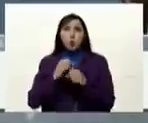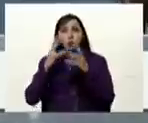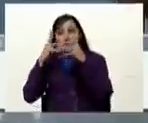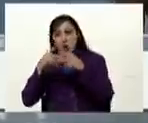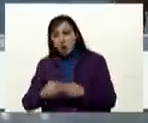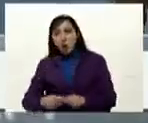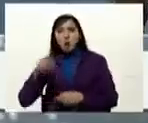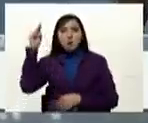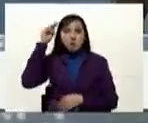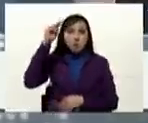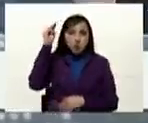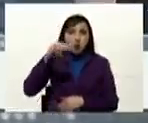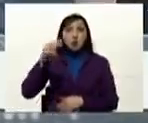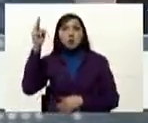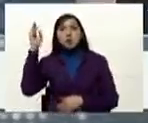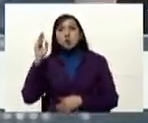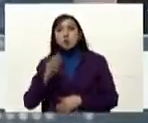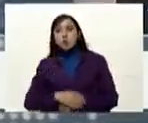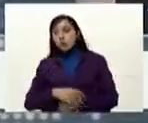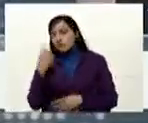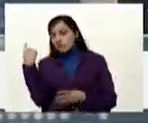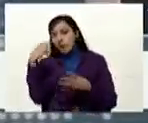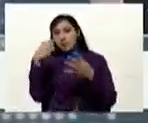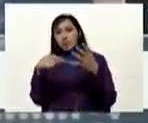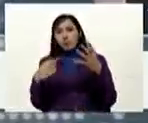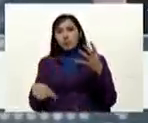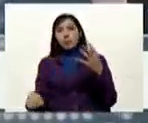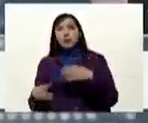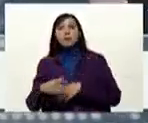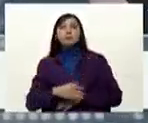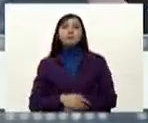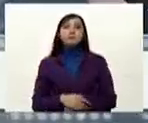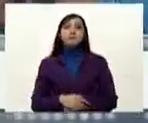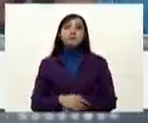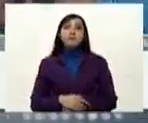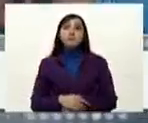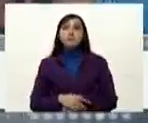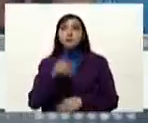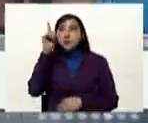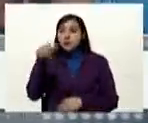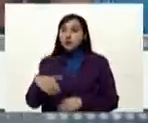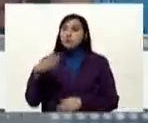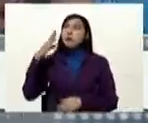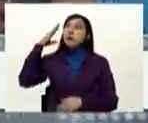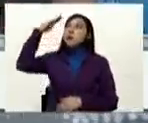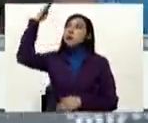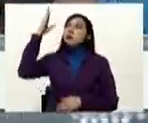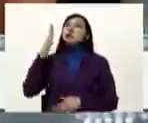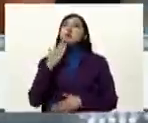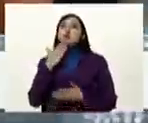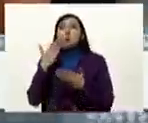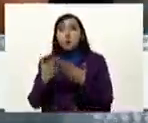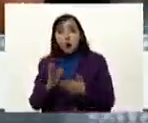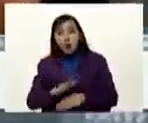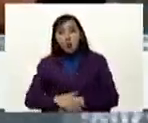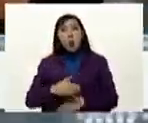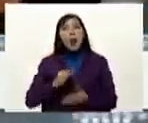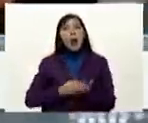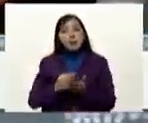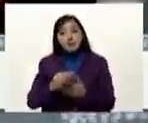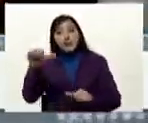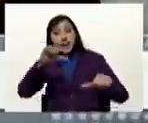trabajadoras, maestros, etcétera, etcétera. Y con el favor de Dios, con la fe y la